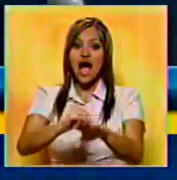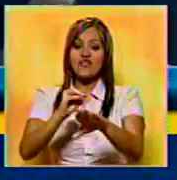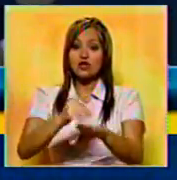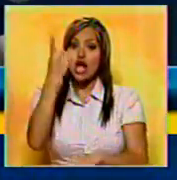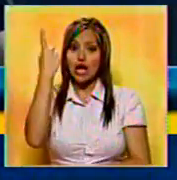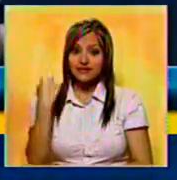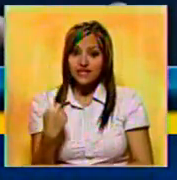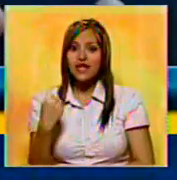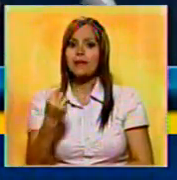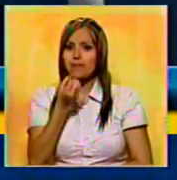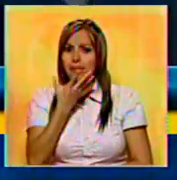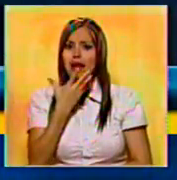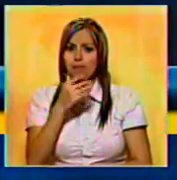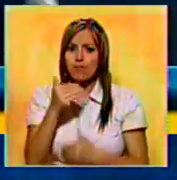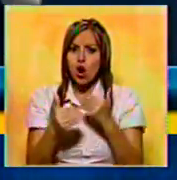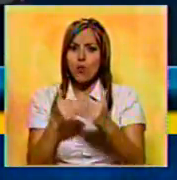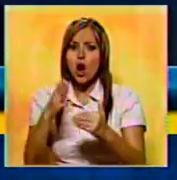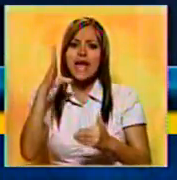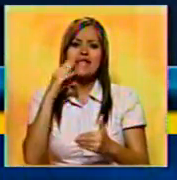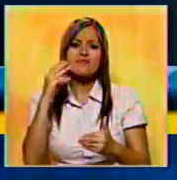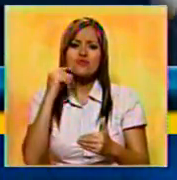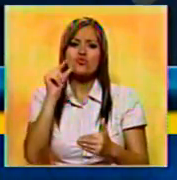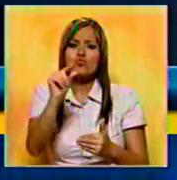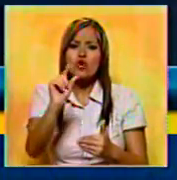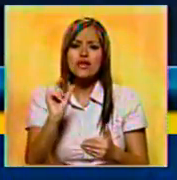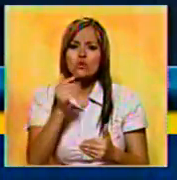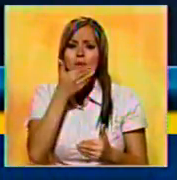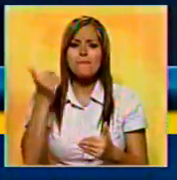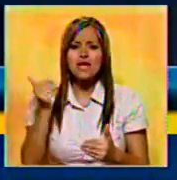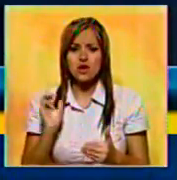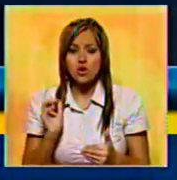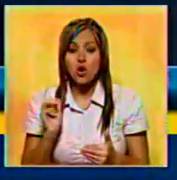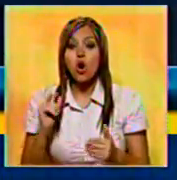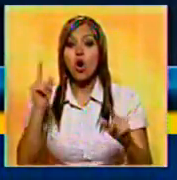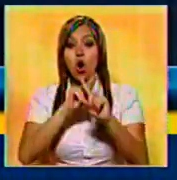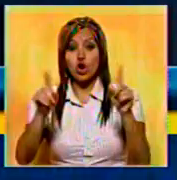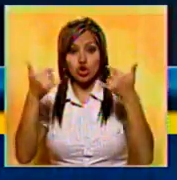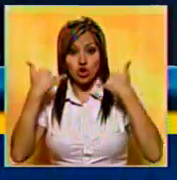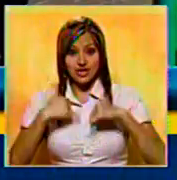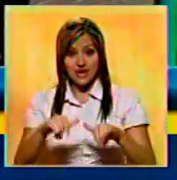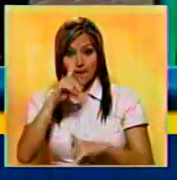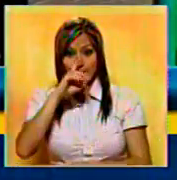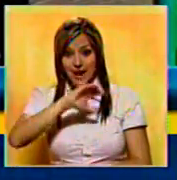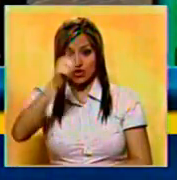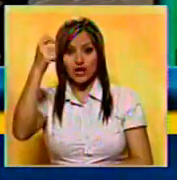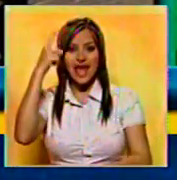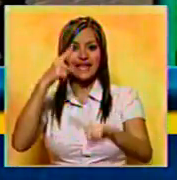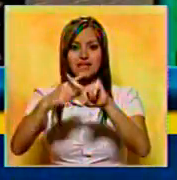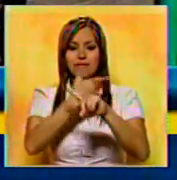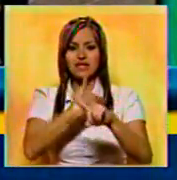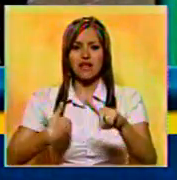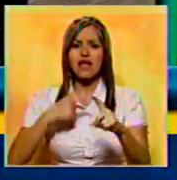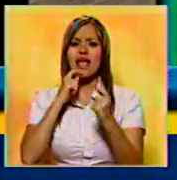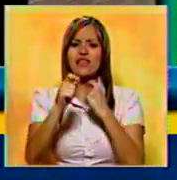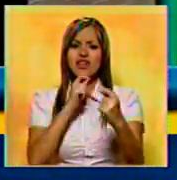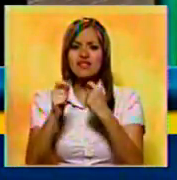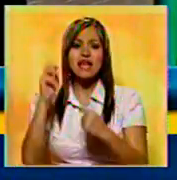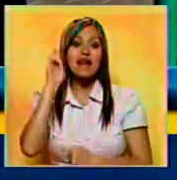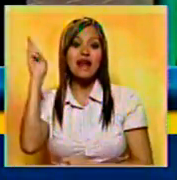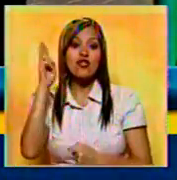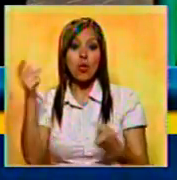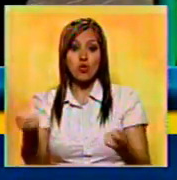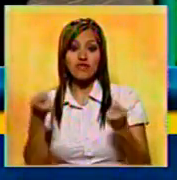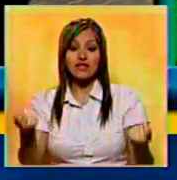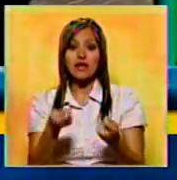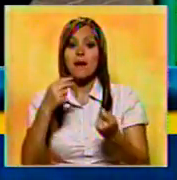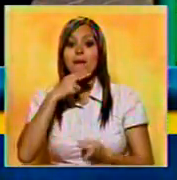se encontraba estable tras experimentar una leve mejoría. Mientras que la hija mayor del expresidente manifestó en una entrevista a la radio pública